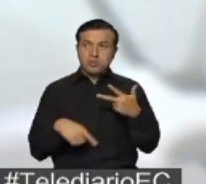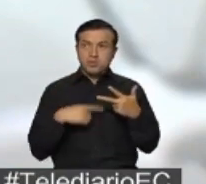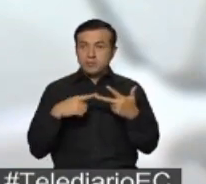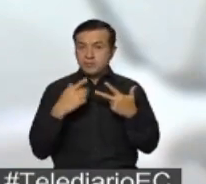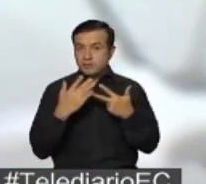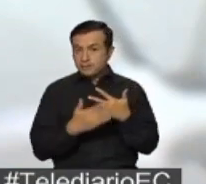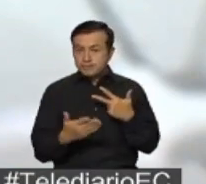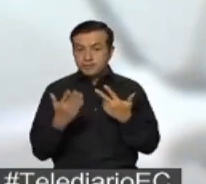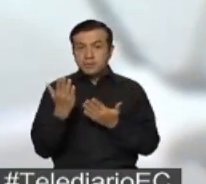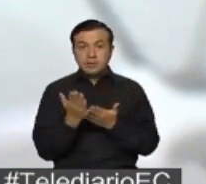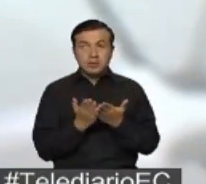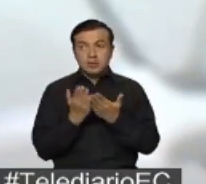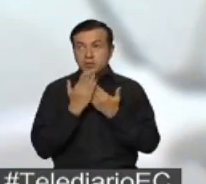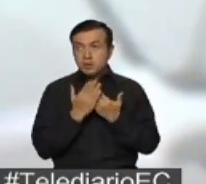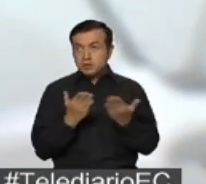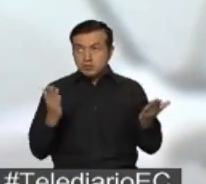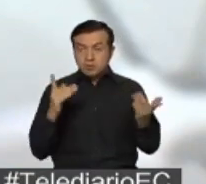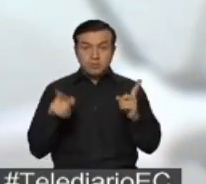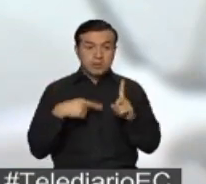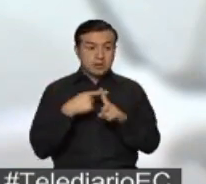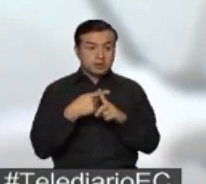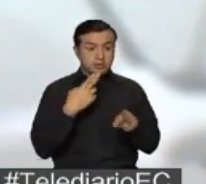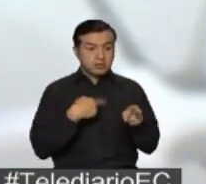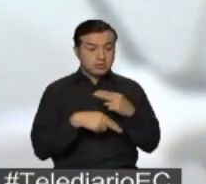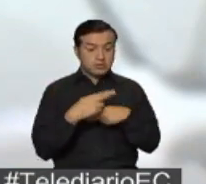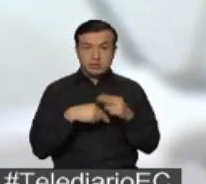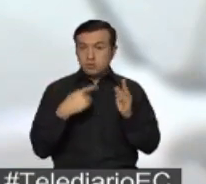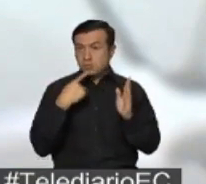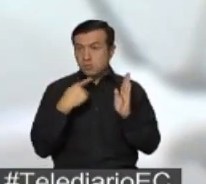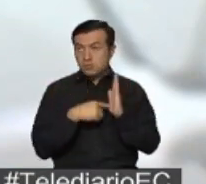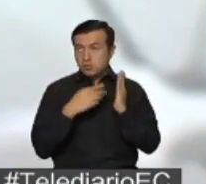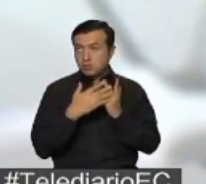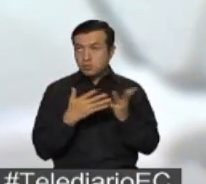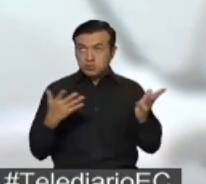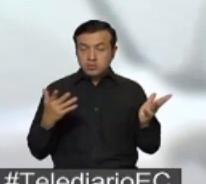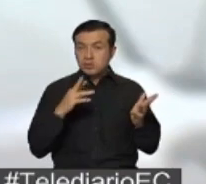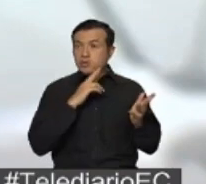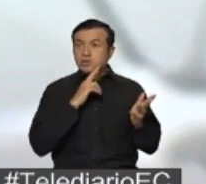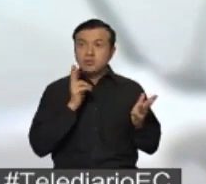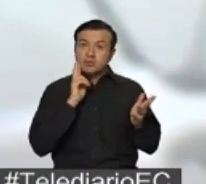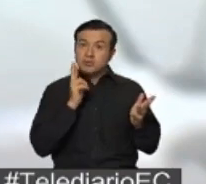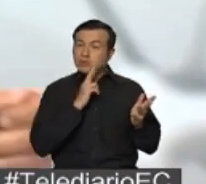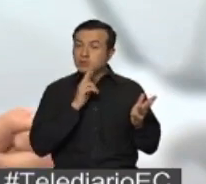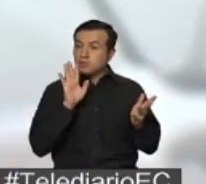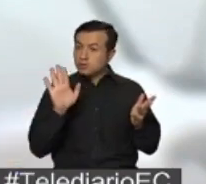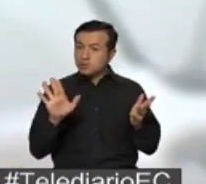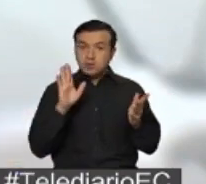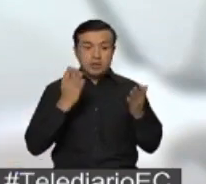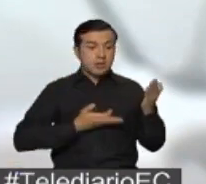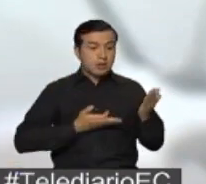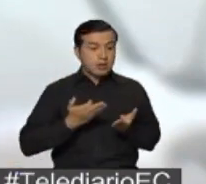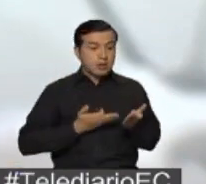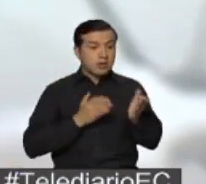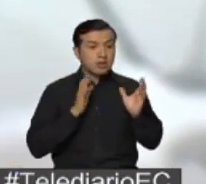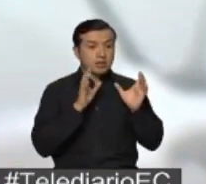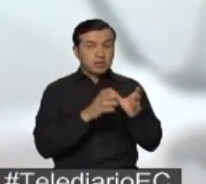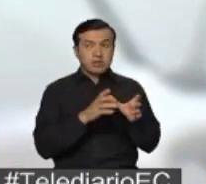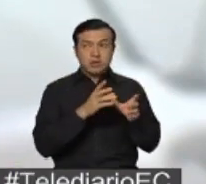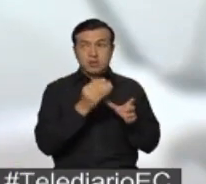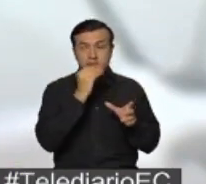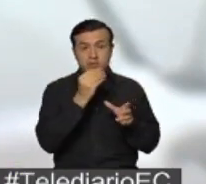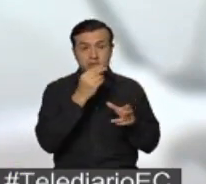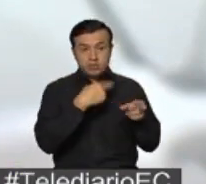de servicios y de comercialización por ejemplo el restaurante de la vecina la tienda de la esquina que venden